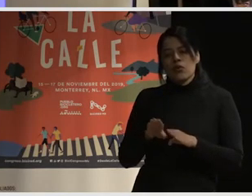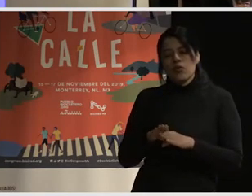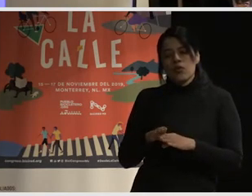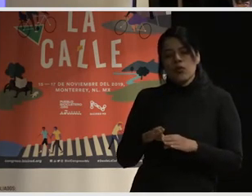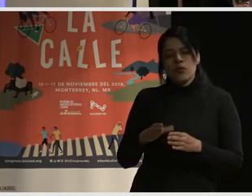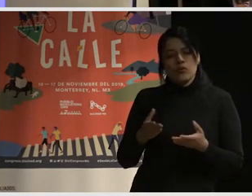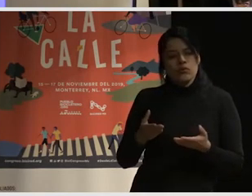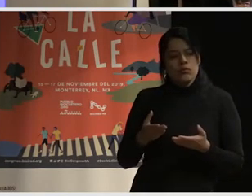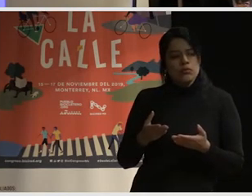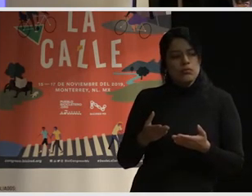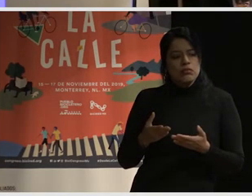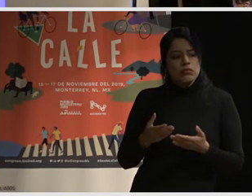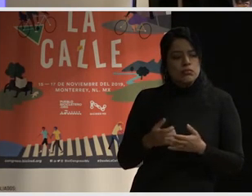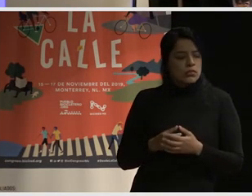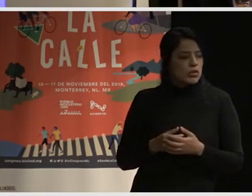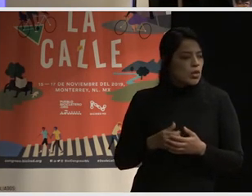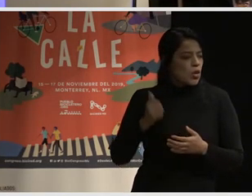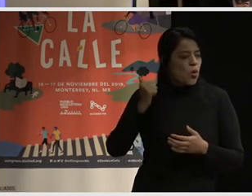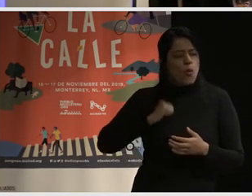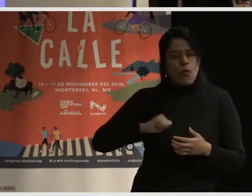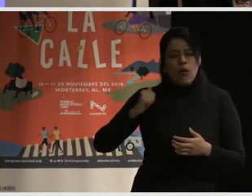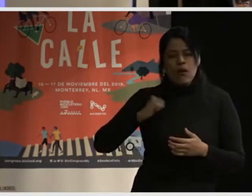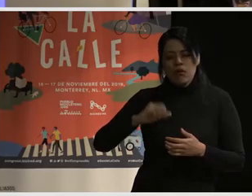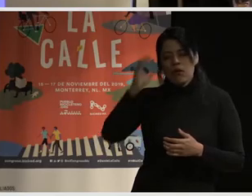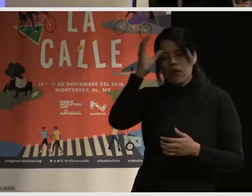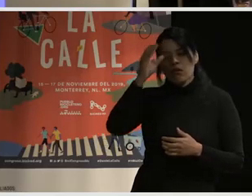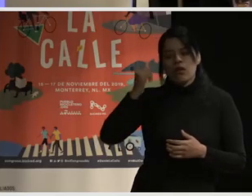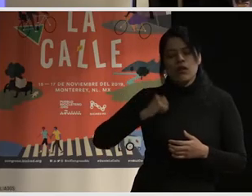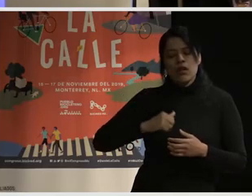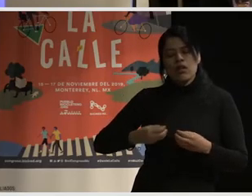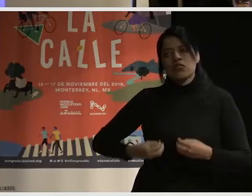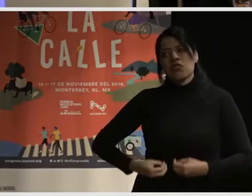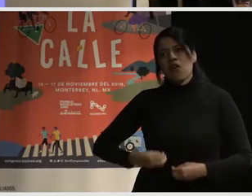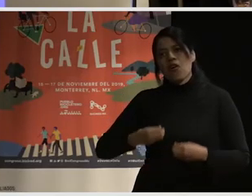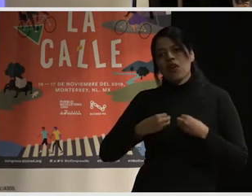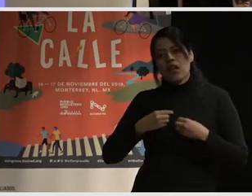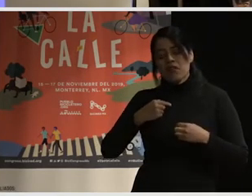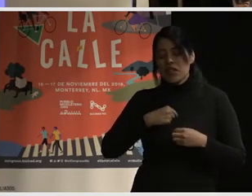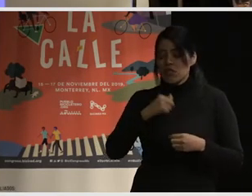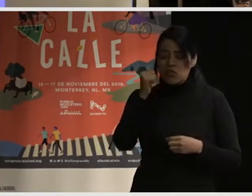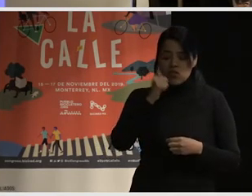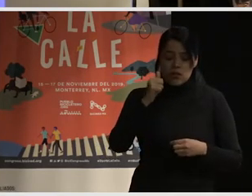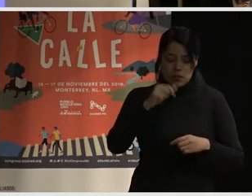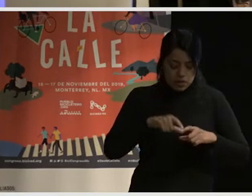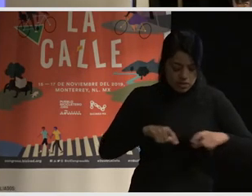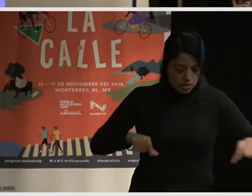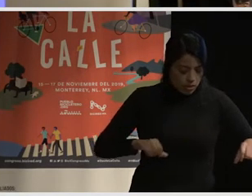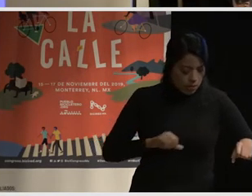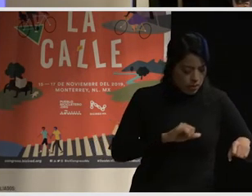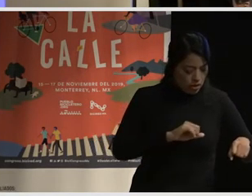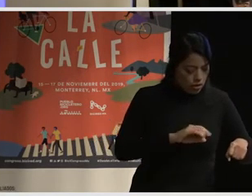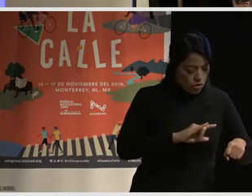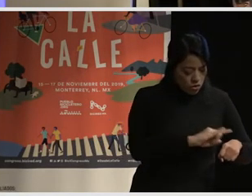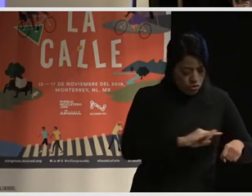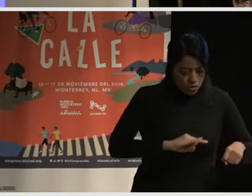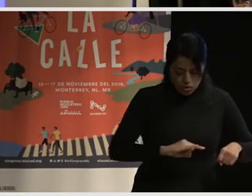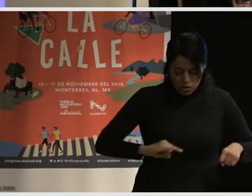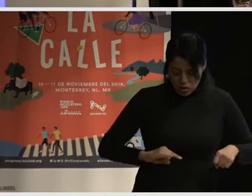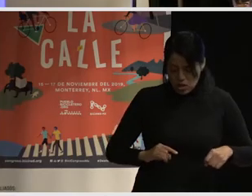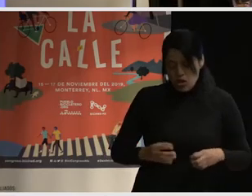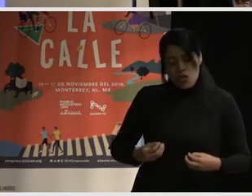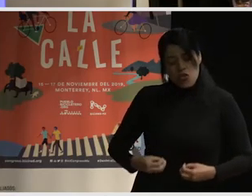no se me cayó que lo que se parecen es que toda la vida en banqueta es que toda la vida ha circulado en tres carriles pues